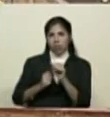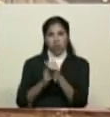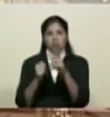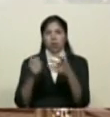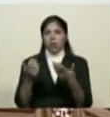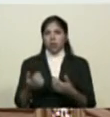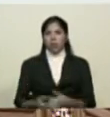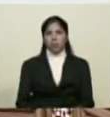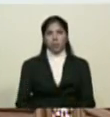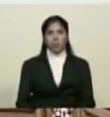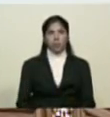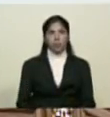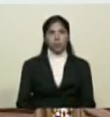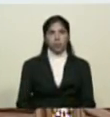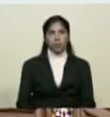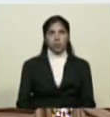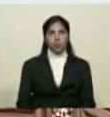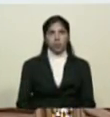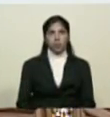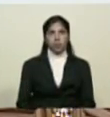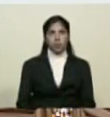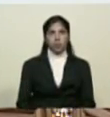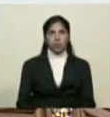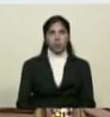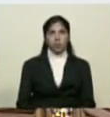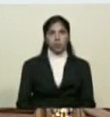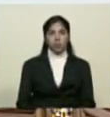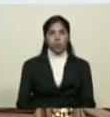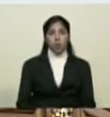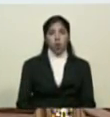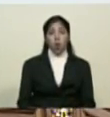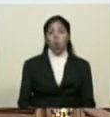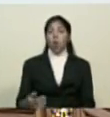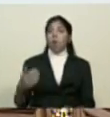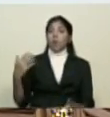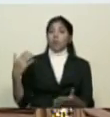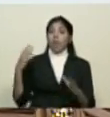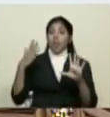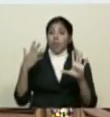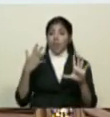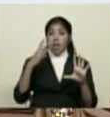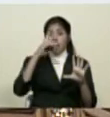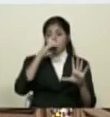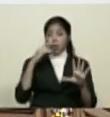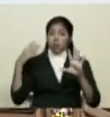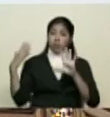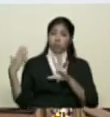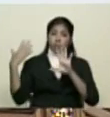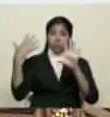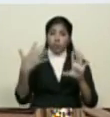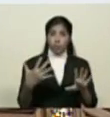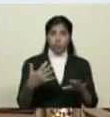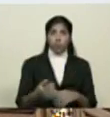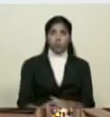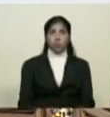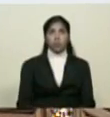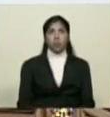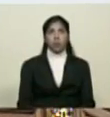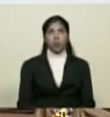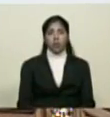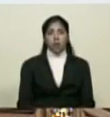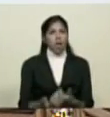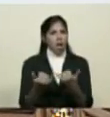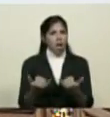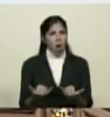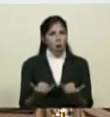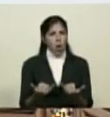fue convirtiéndose en la última década en algo diametralmente diferente